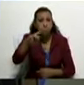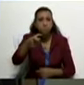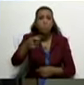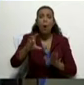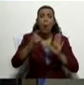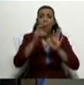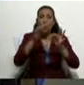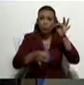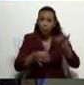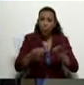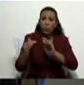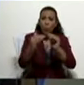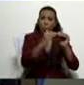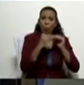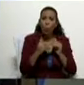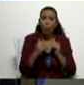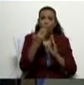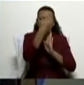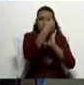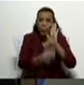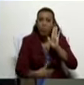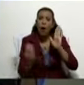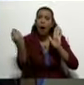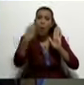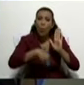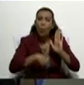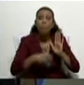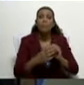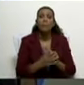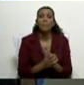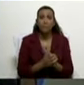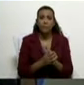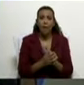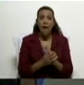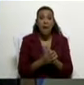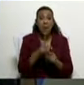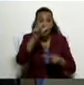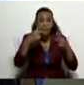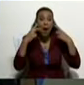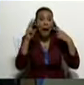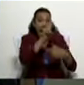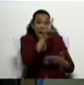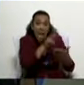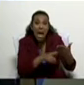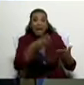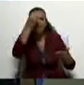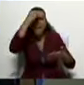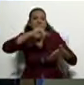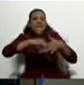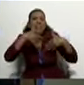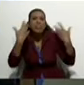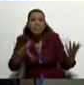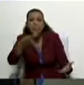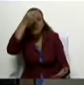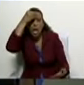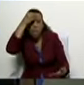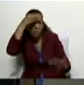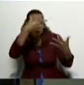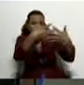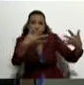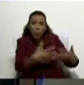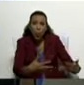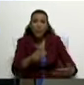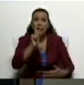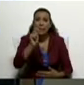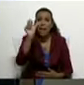su uniforme interpretación y aplicación. Las interpretaciones que establezca la Sala